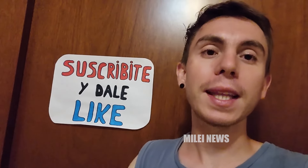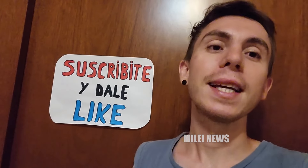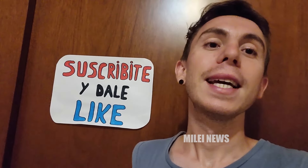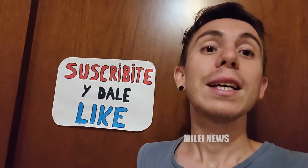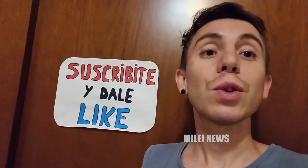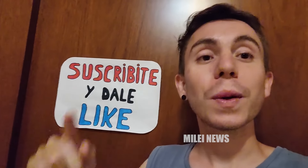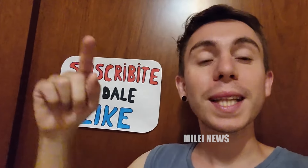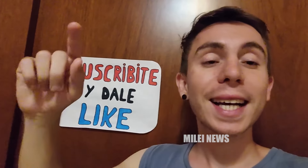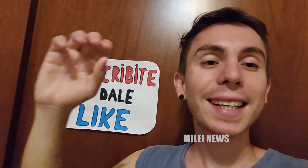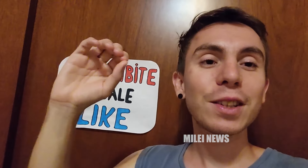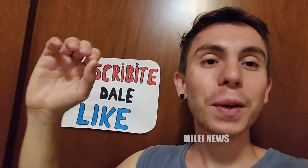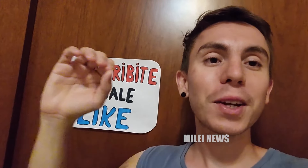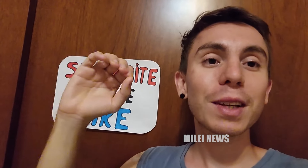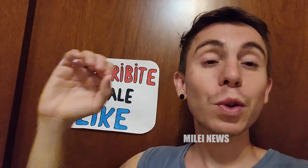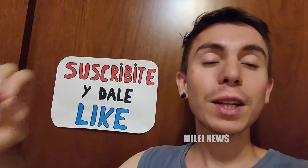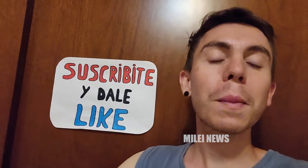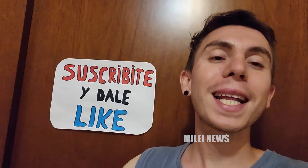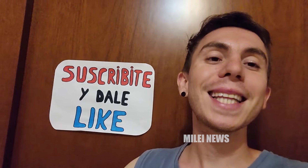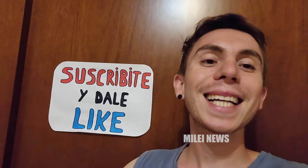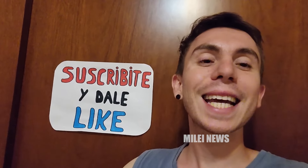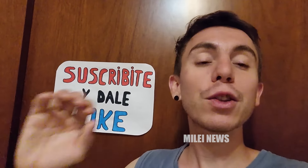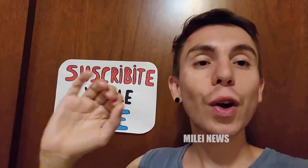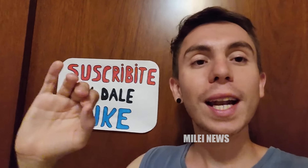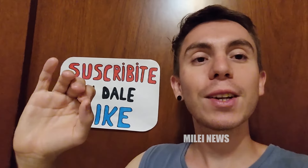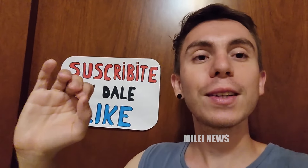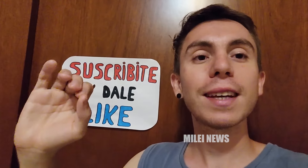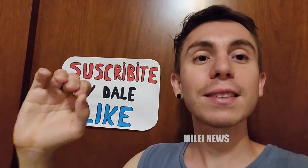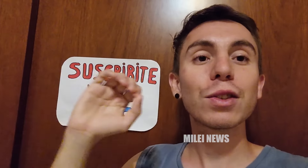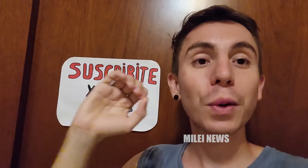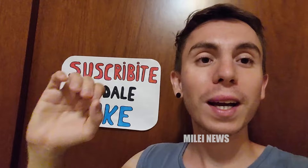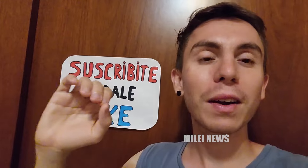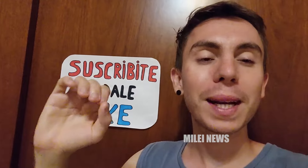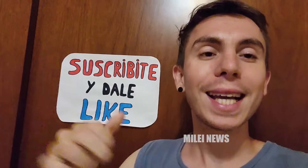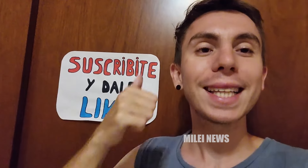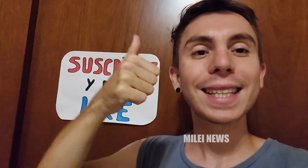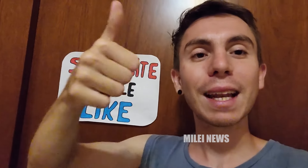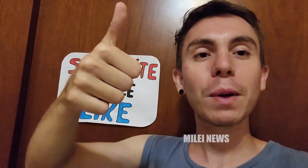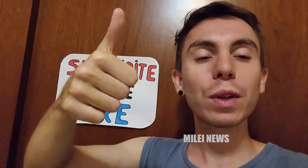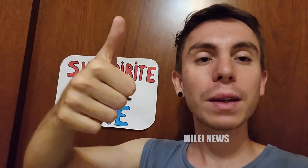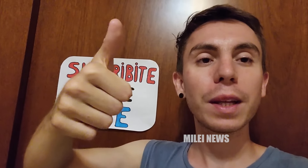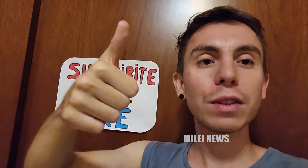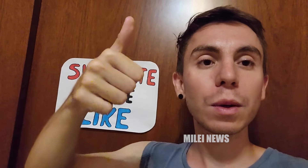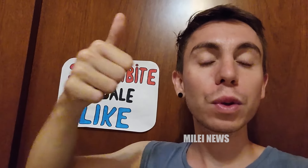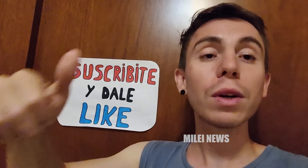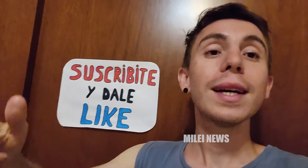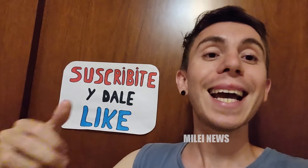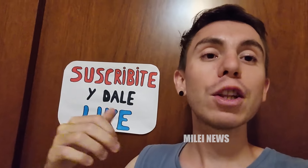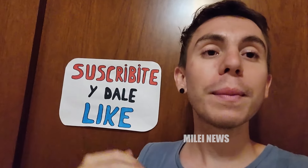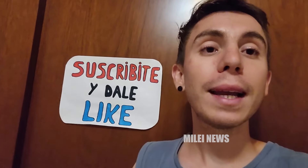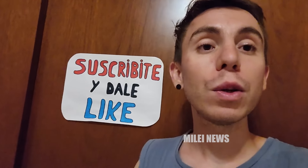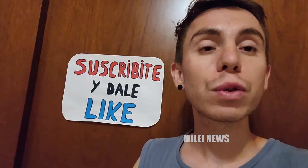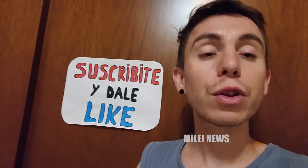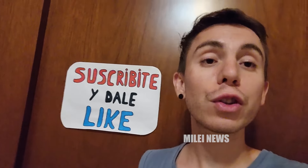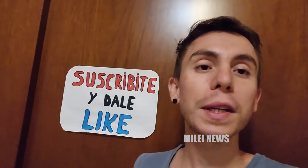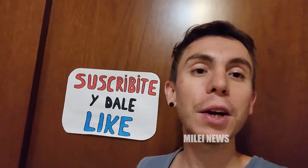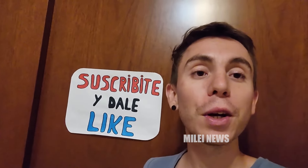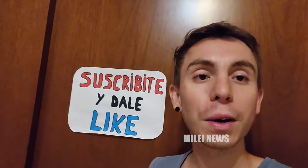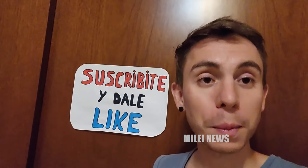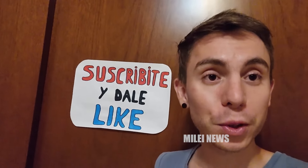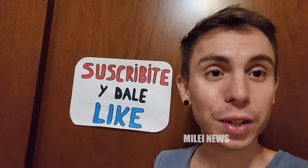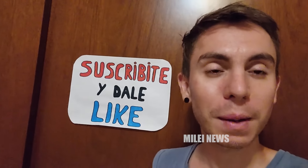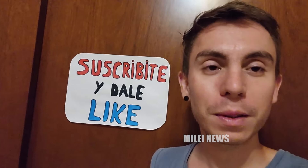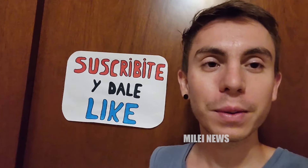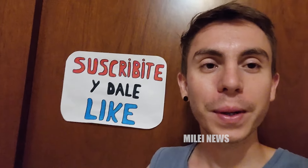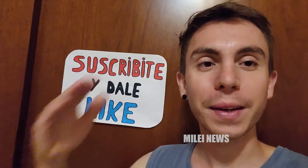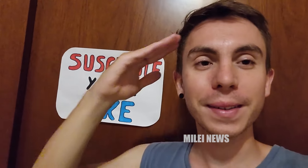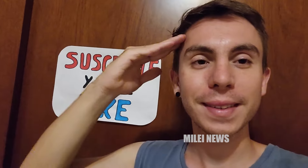obviamente suscríbete al Canal si todavía no estás suscrito para enterarte de todas las noticias sobre Javier Miley Dale me gusta a este video si te gustó esto es m news yo soy ni y nos